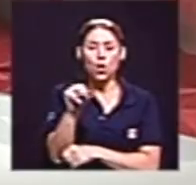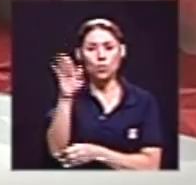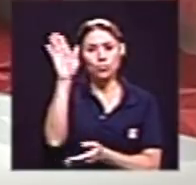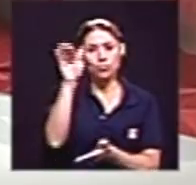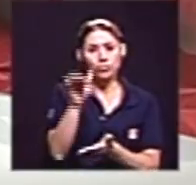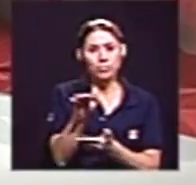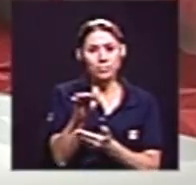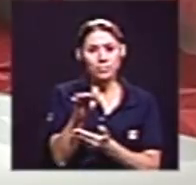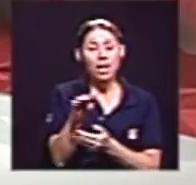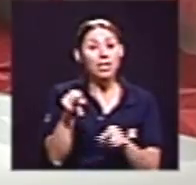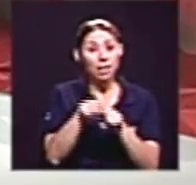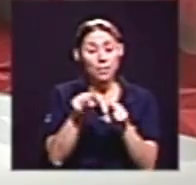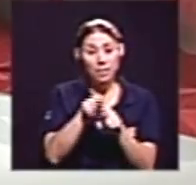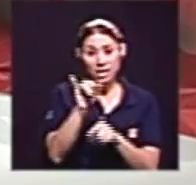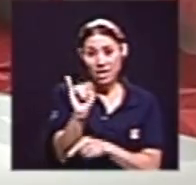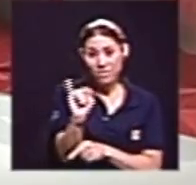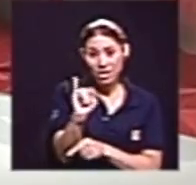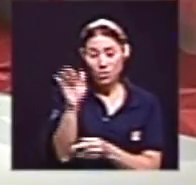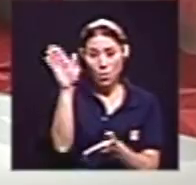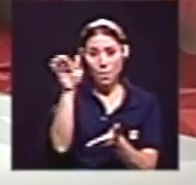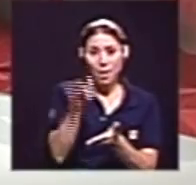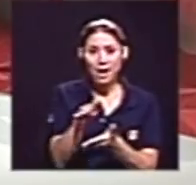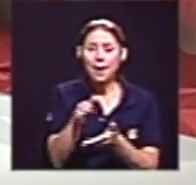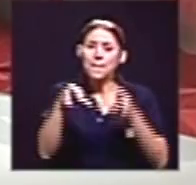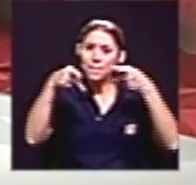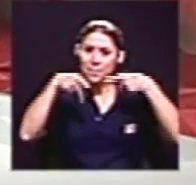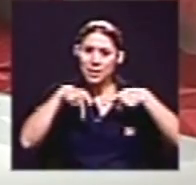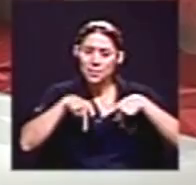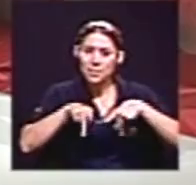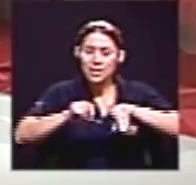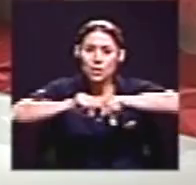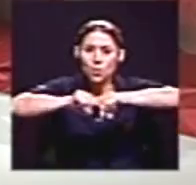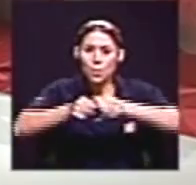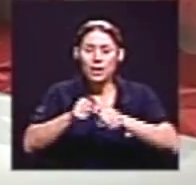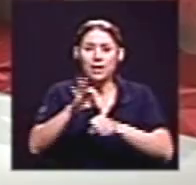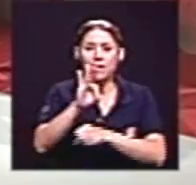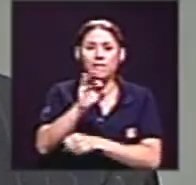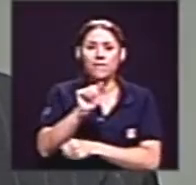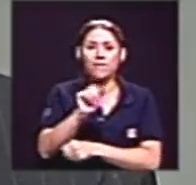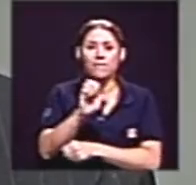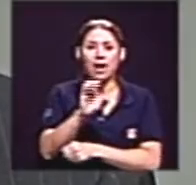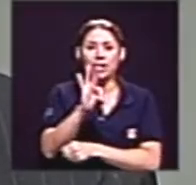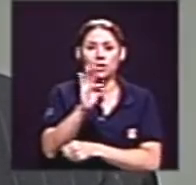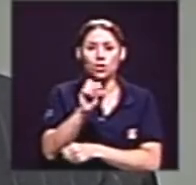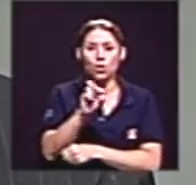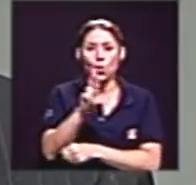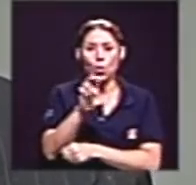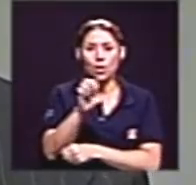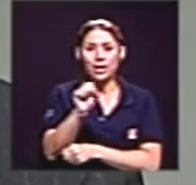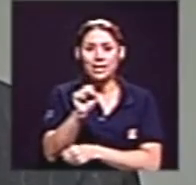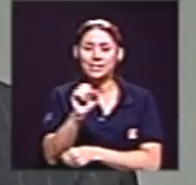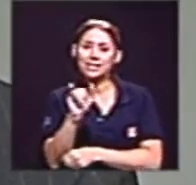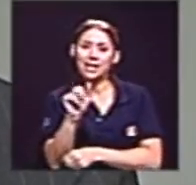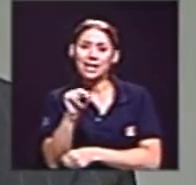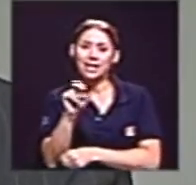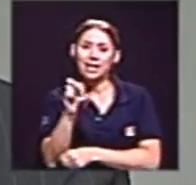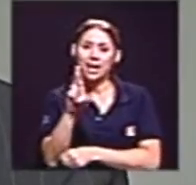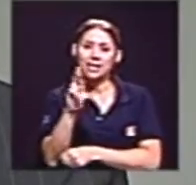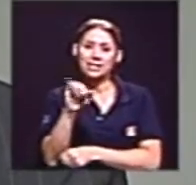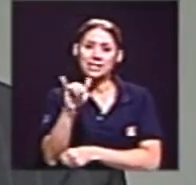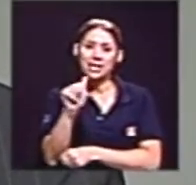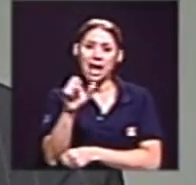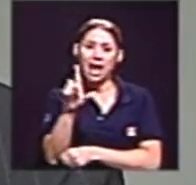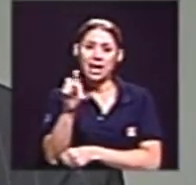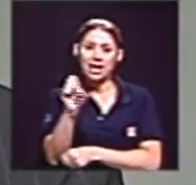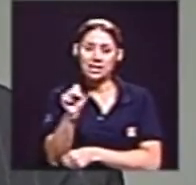bajas inflaciones nos permiten ir rompiendo factores inerciales. Y eso va a tomar tiempo, no es una cosa inmediata, pero sí